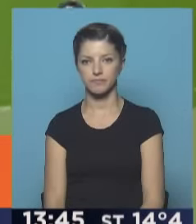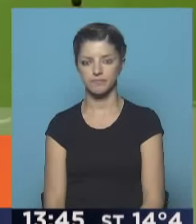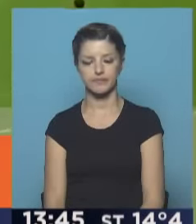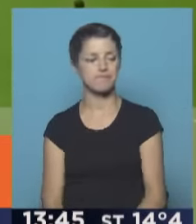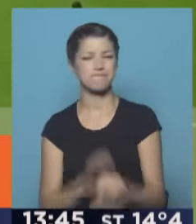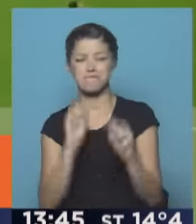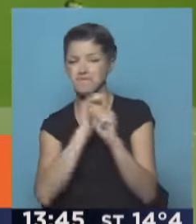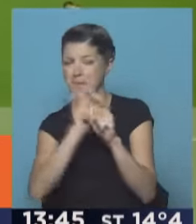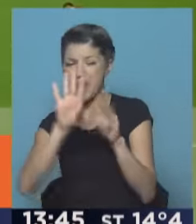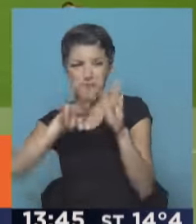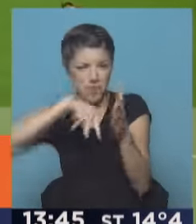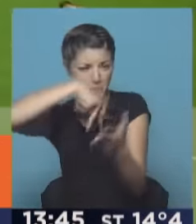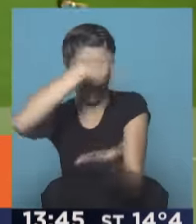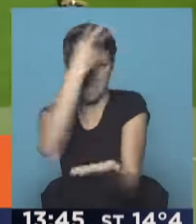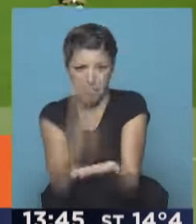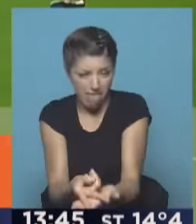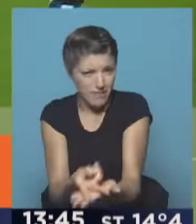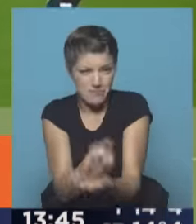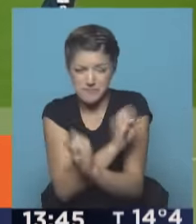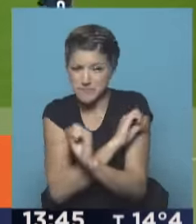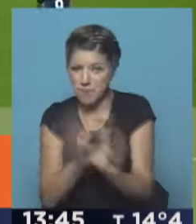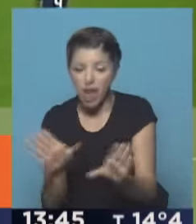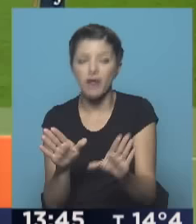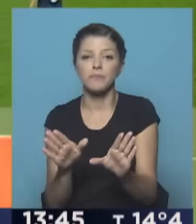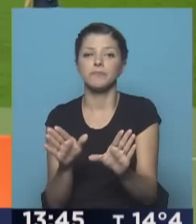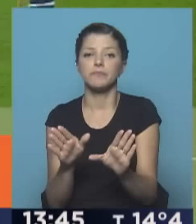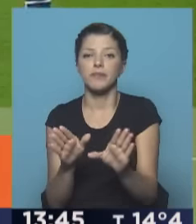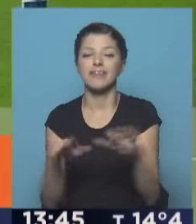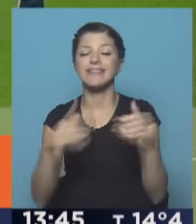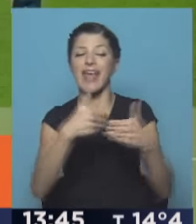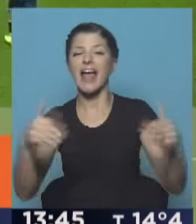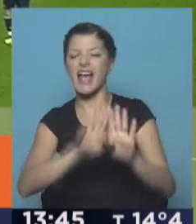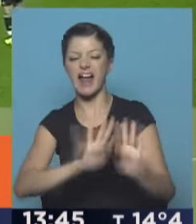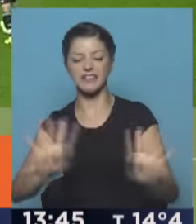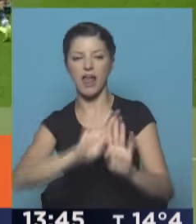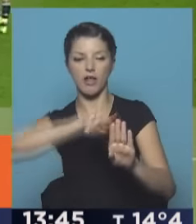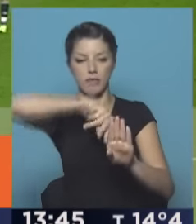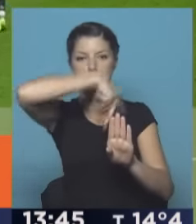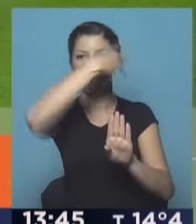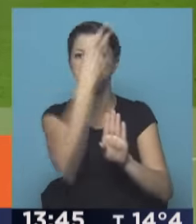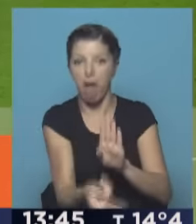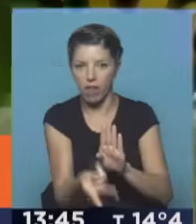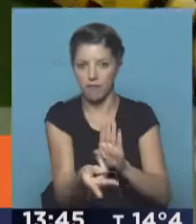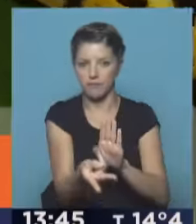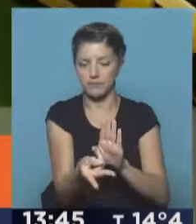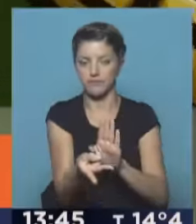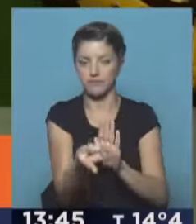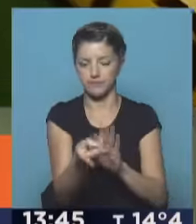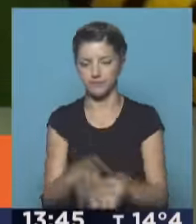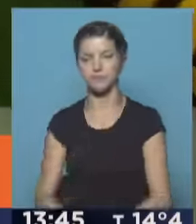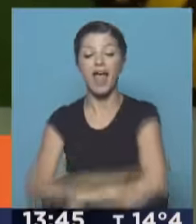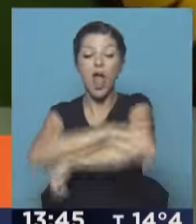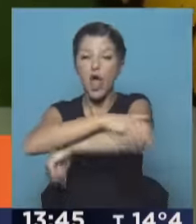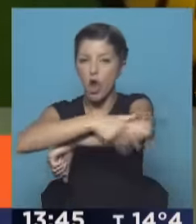Terrible golpe la del Pocho la Bessi, que se fue atrás de los carteles y se luxó y se fracturó